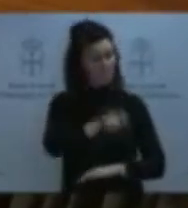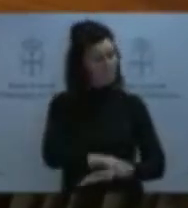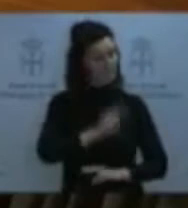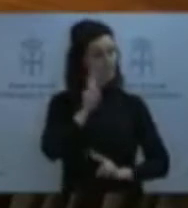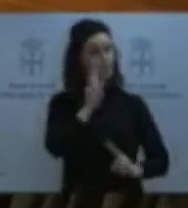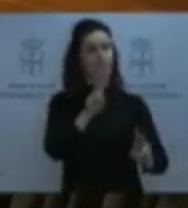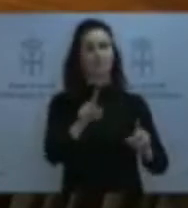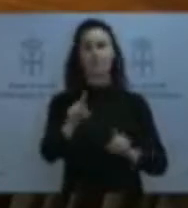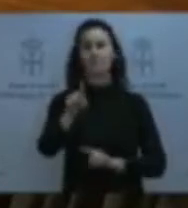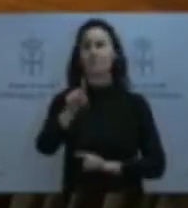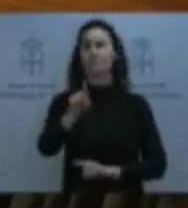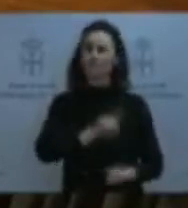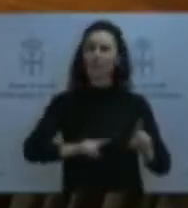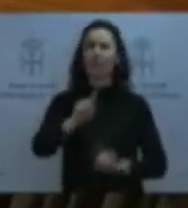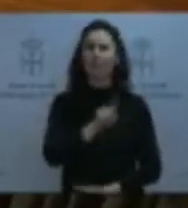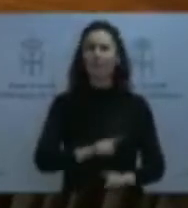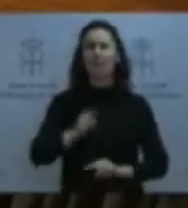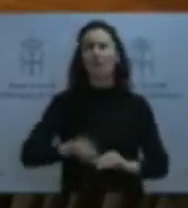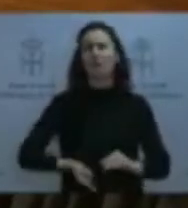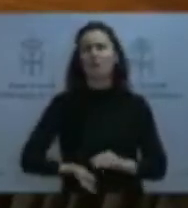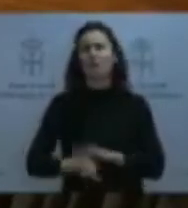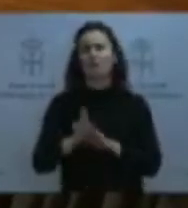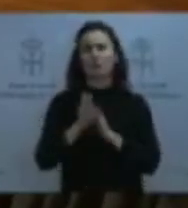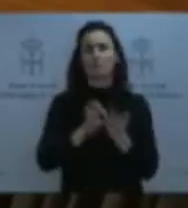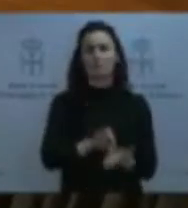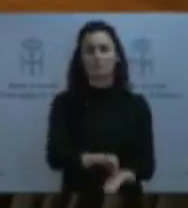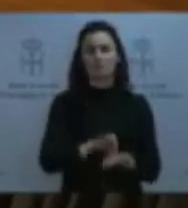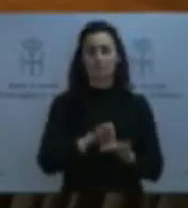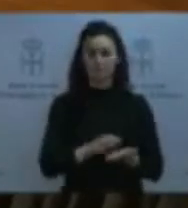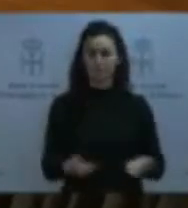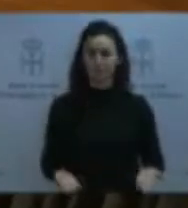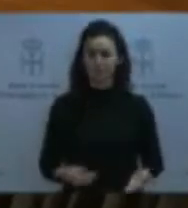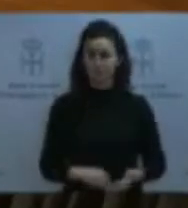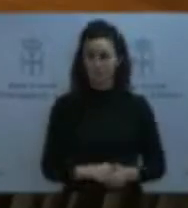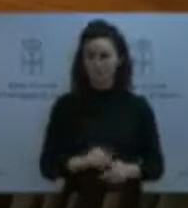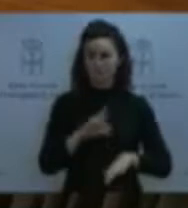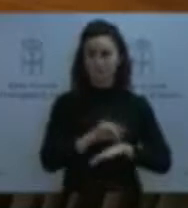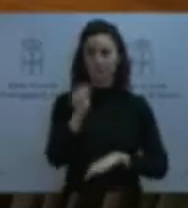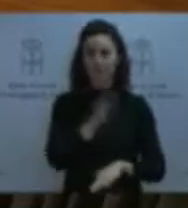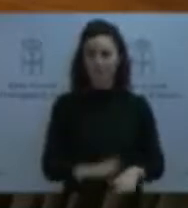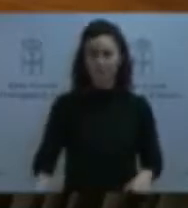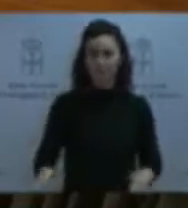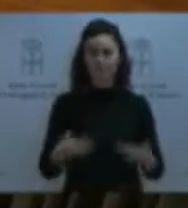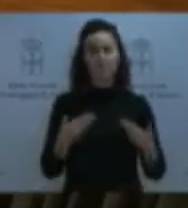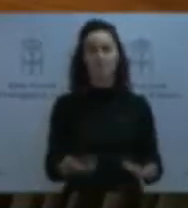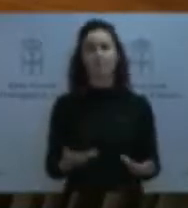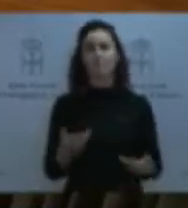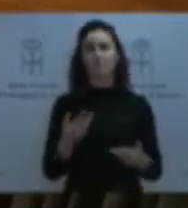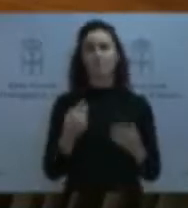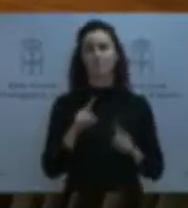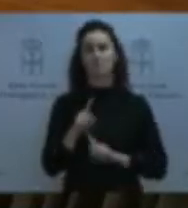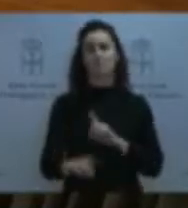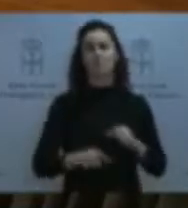en este servicio y que la preocupación entre las familias también.